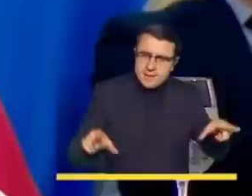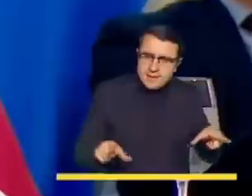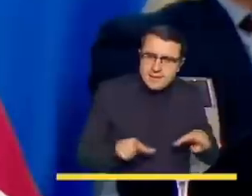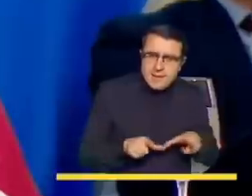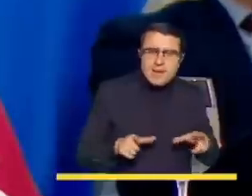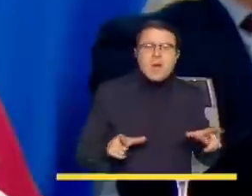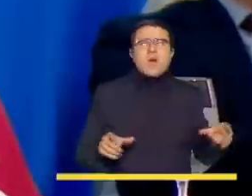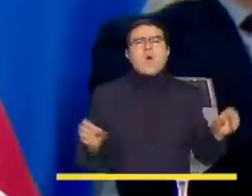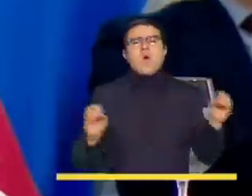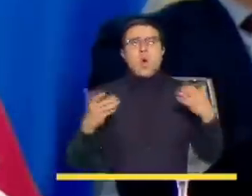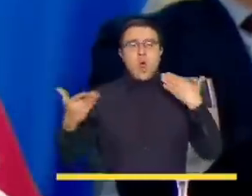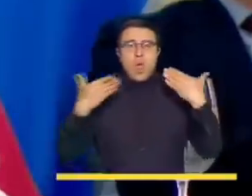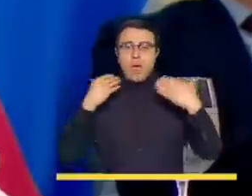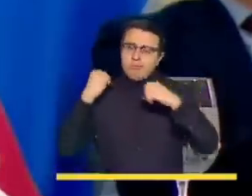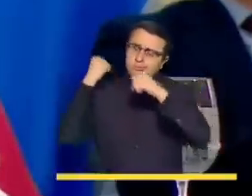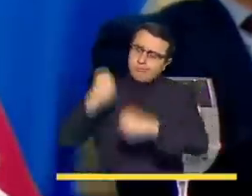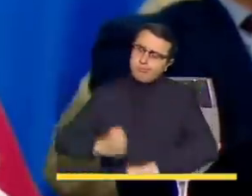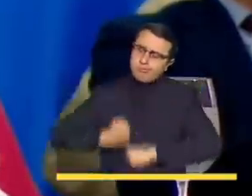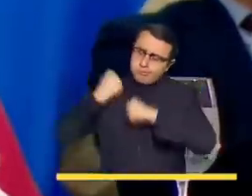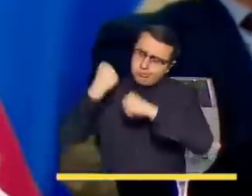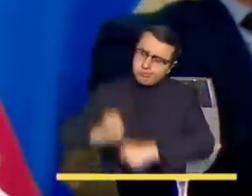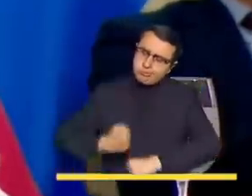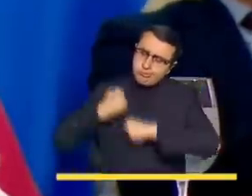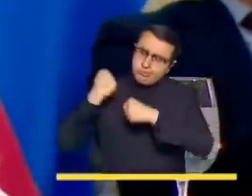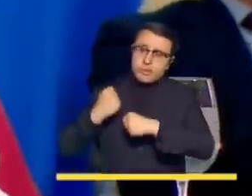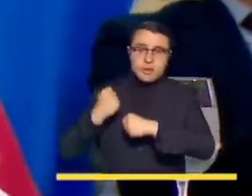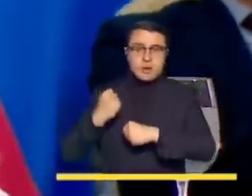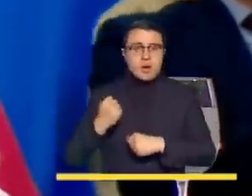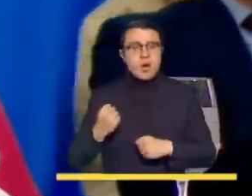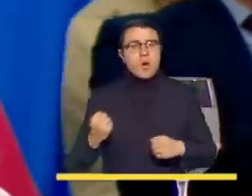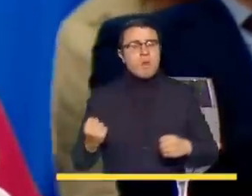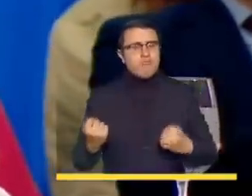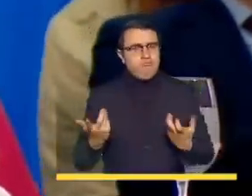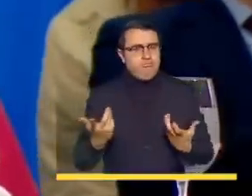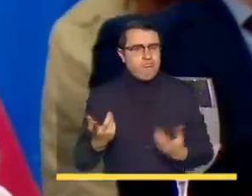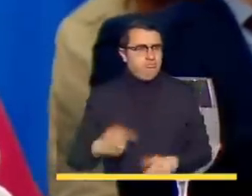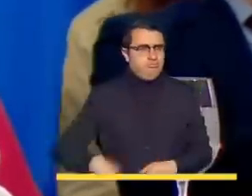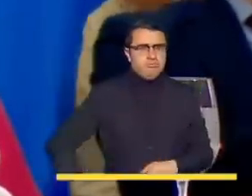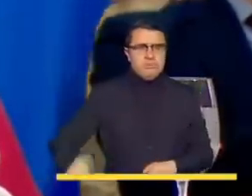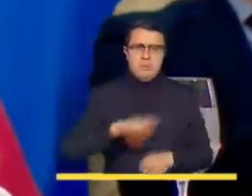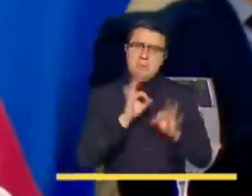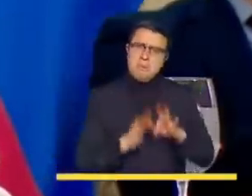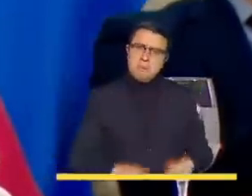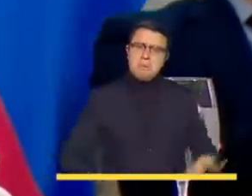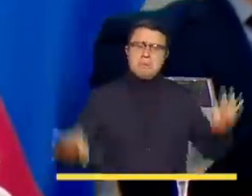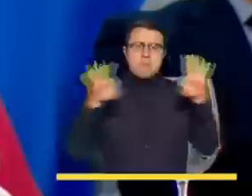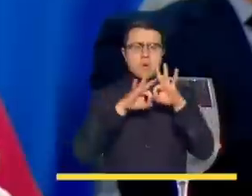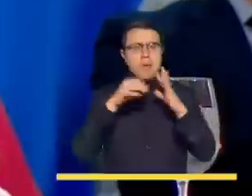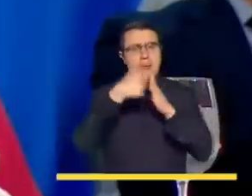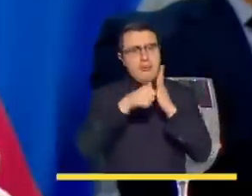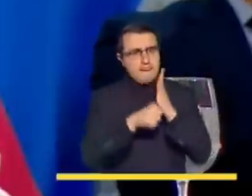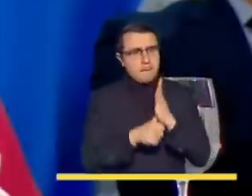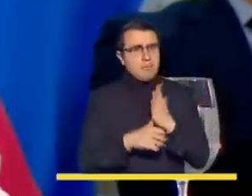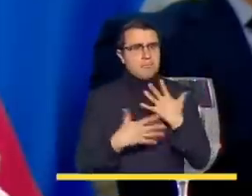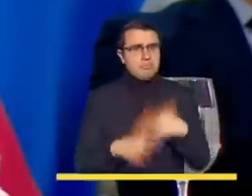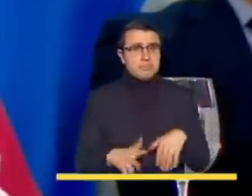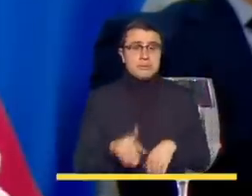en el campo. Y es tan importante el programa que